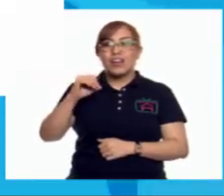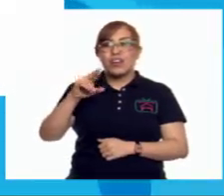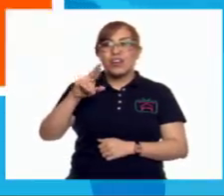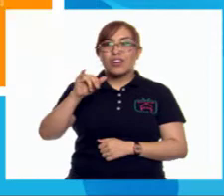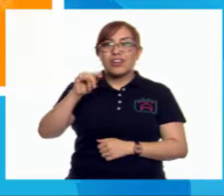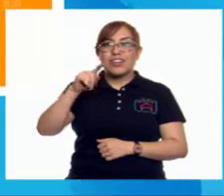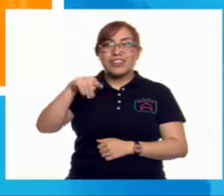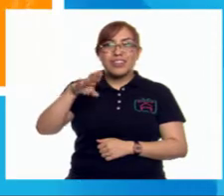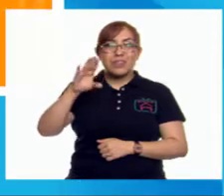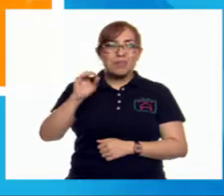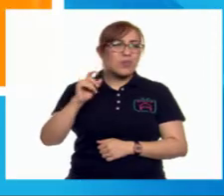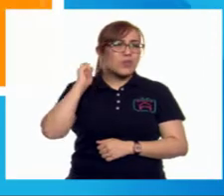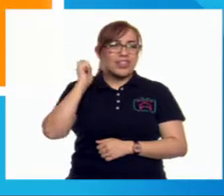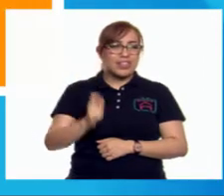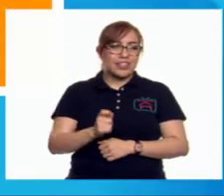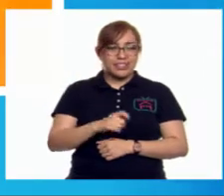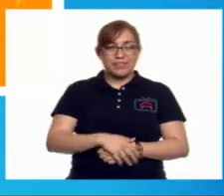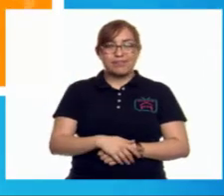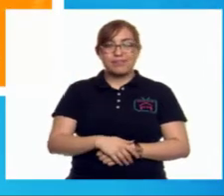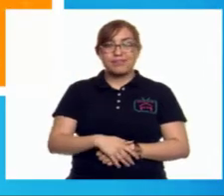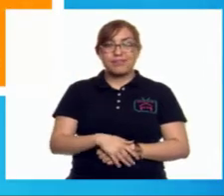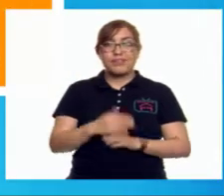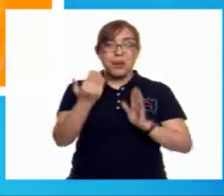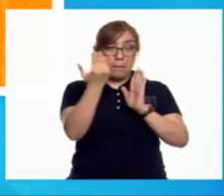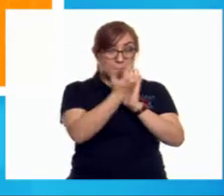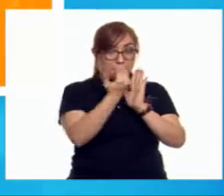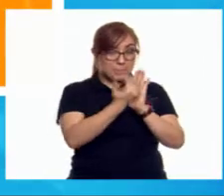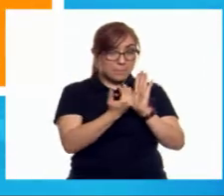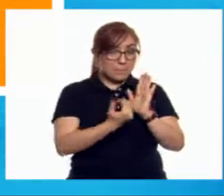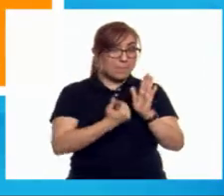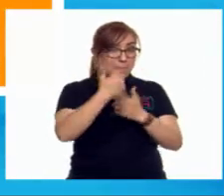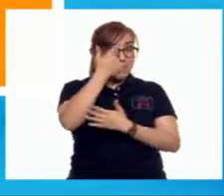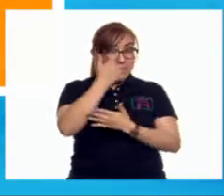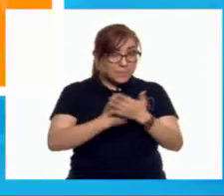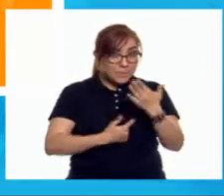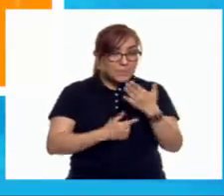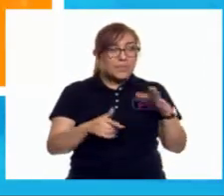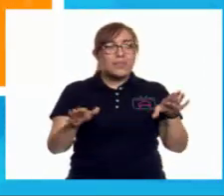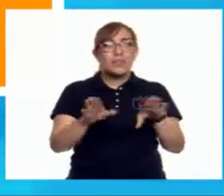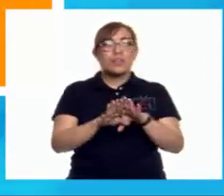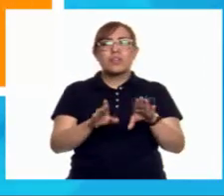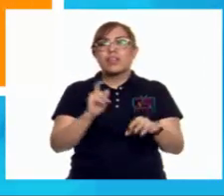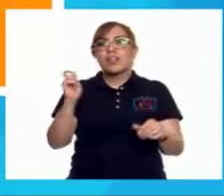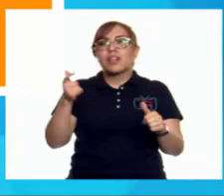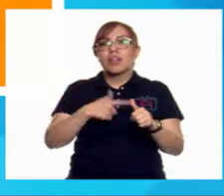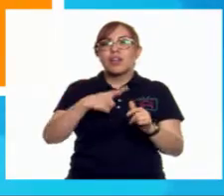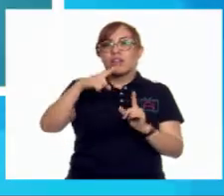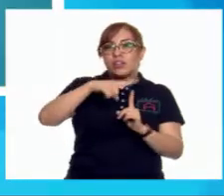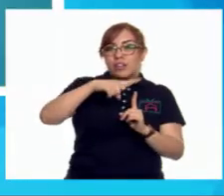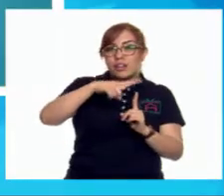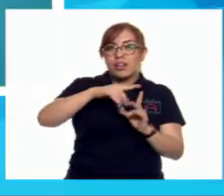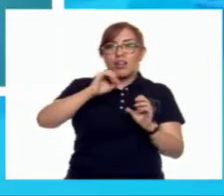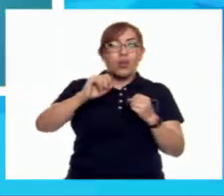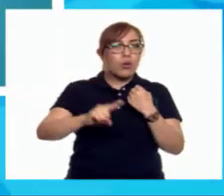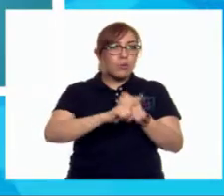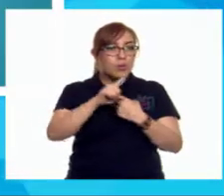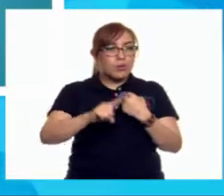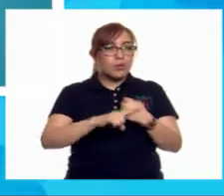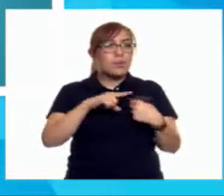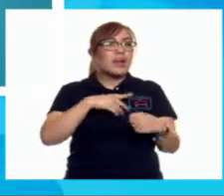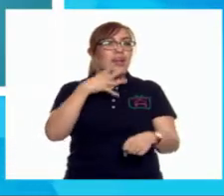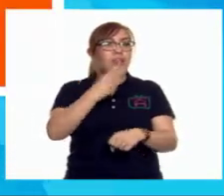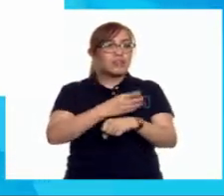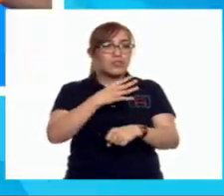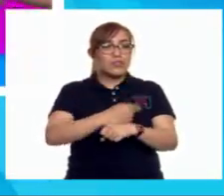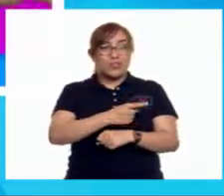algoritmo? Un algoritmo es una lista de pasos a seguir para solucionar una tarea o un problema. Imagina que